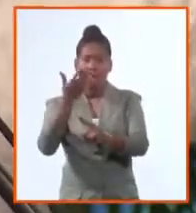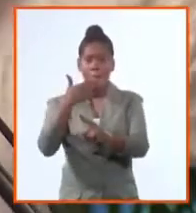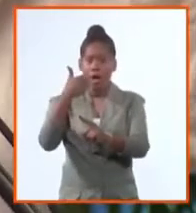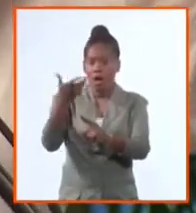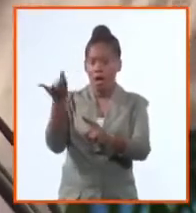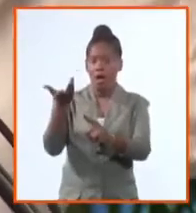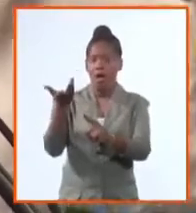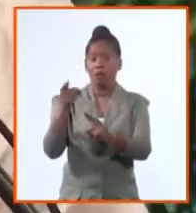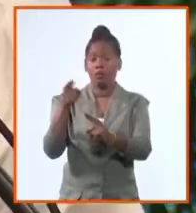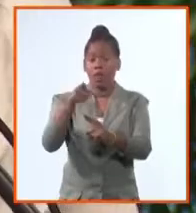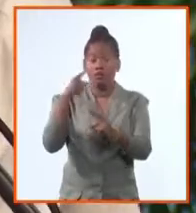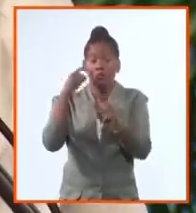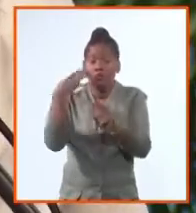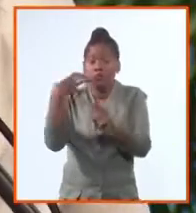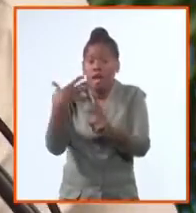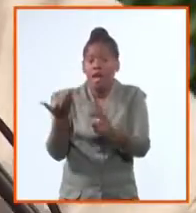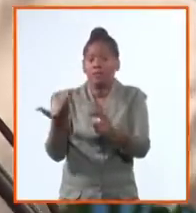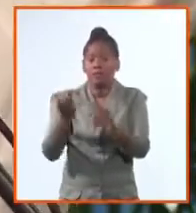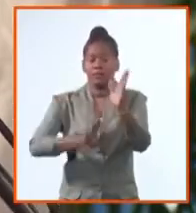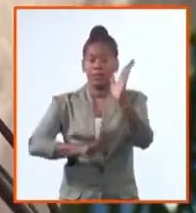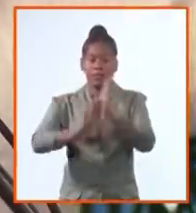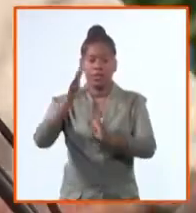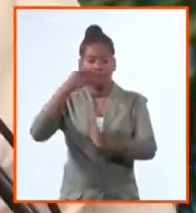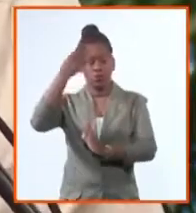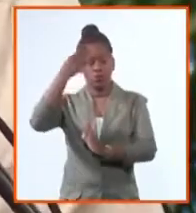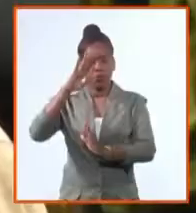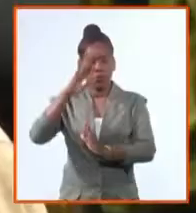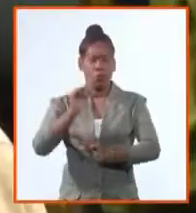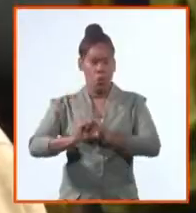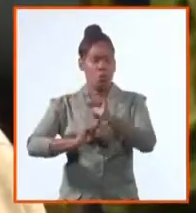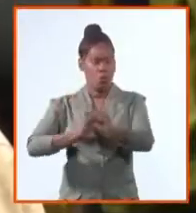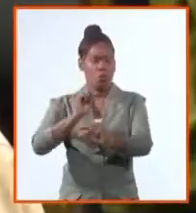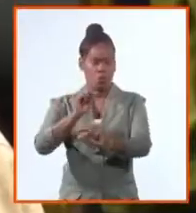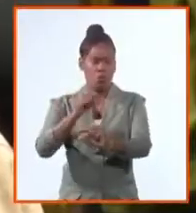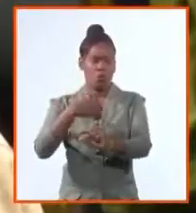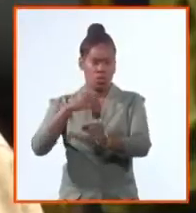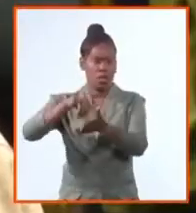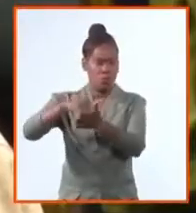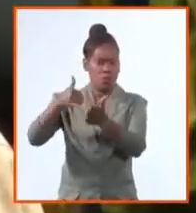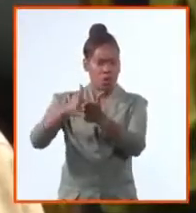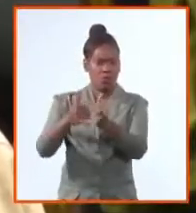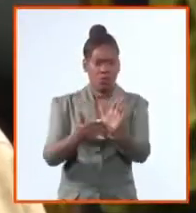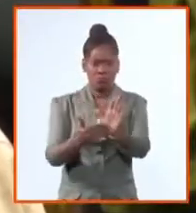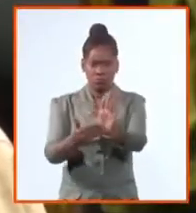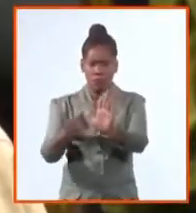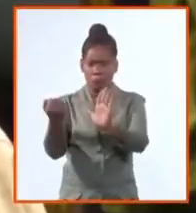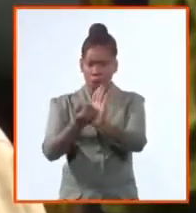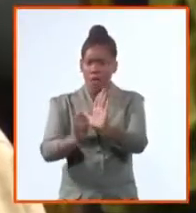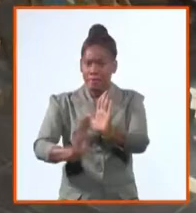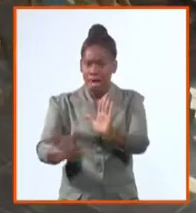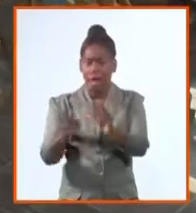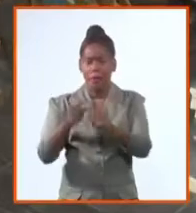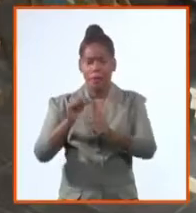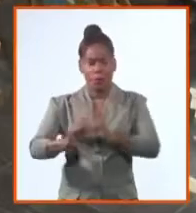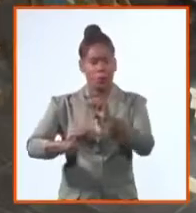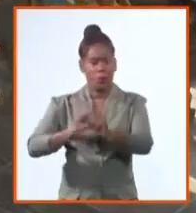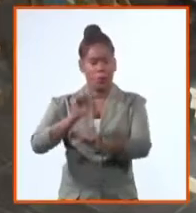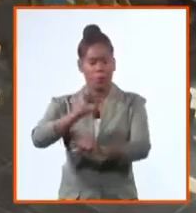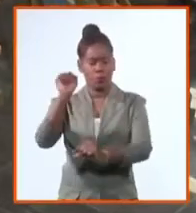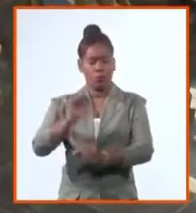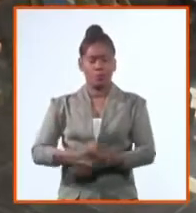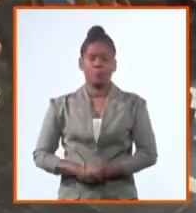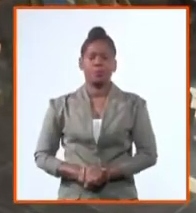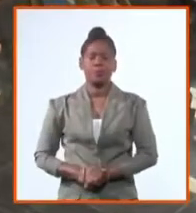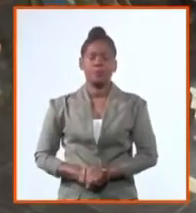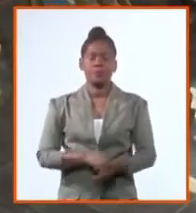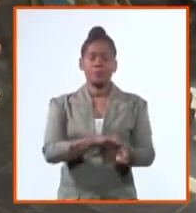estatales. Es otro de los grandes temas que se está trabajando en otro macroprograma de los del MEP. Gracias. Ustedes han planteado agradecimiento.